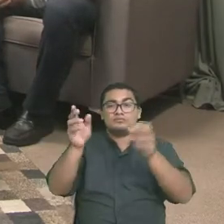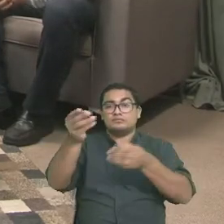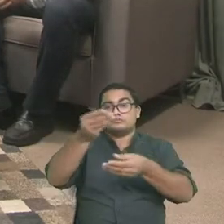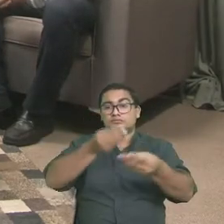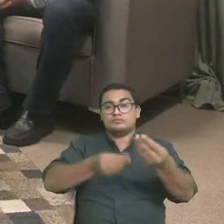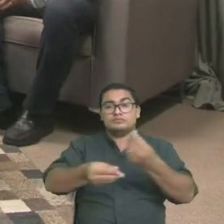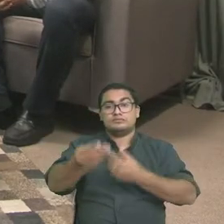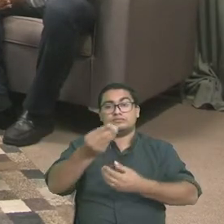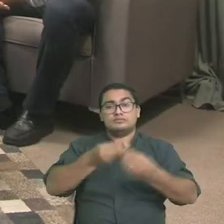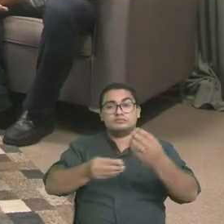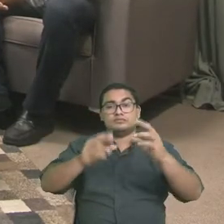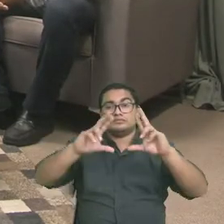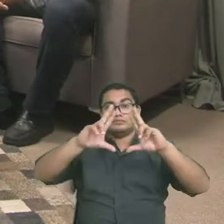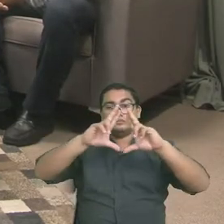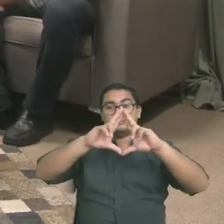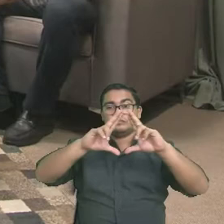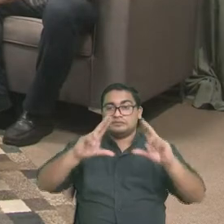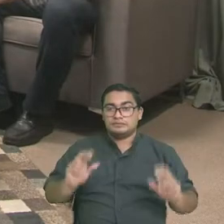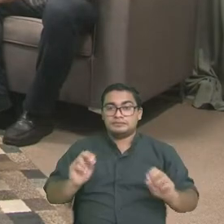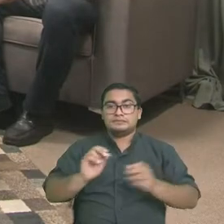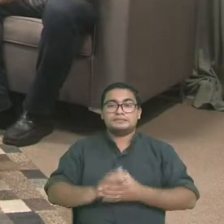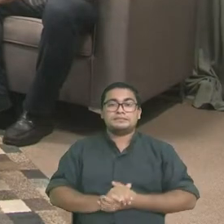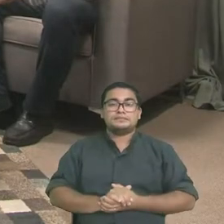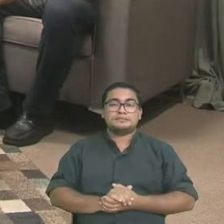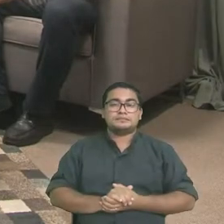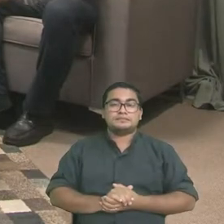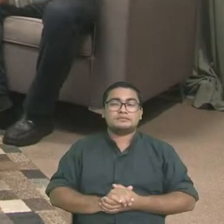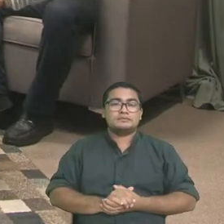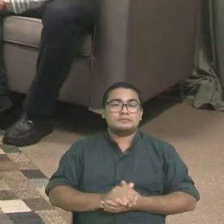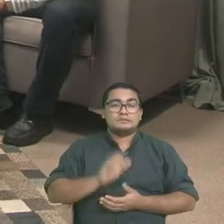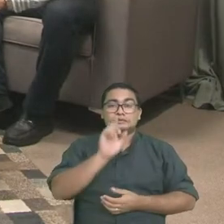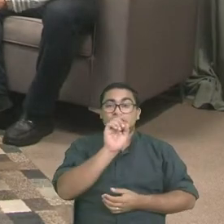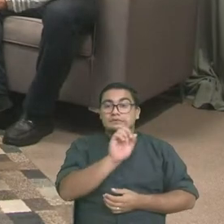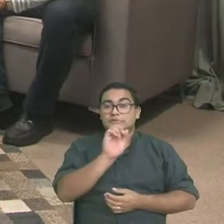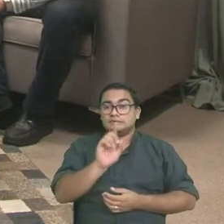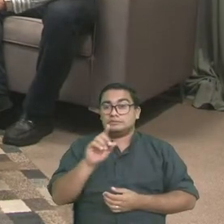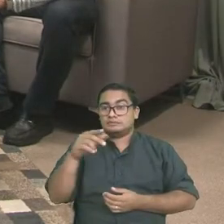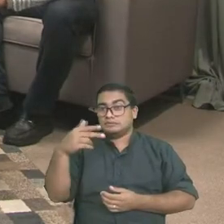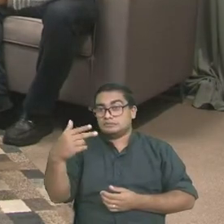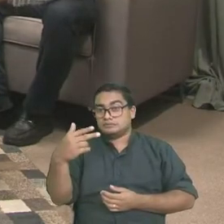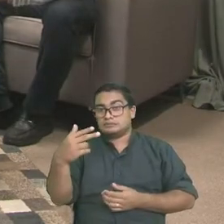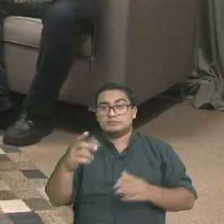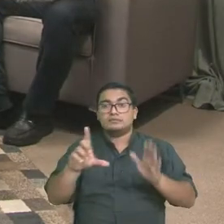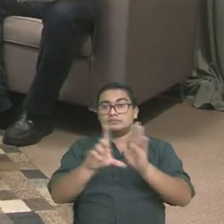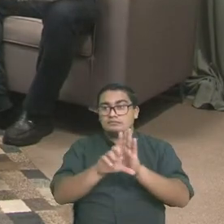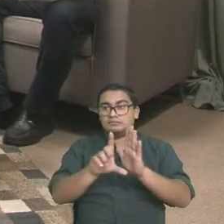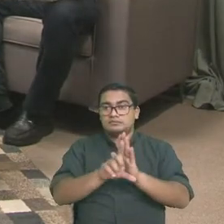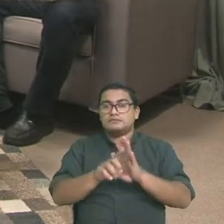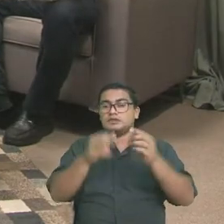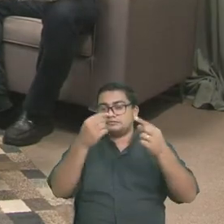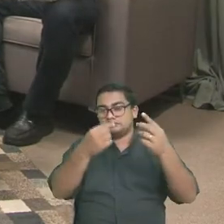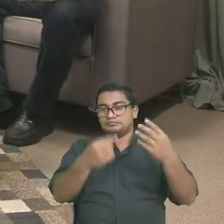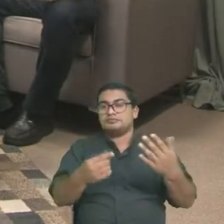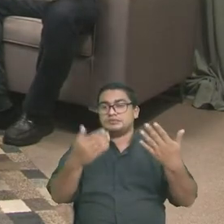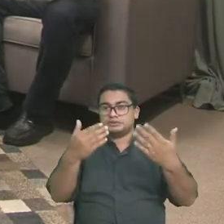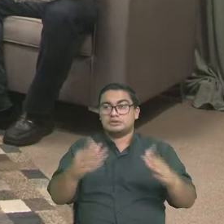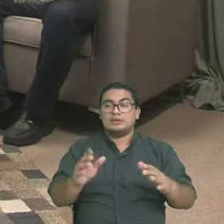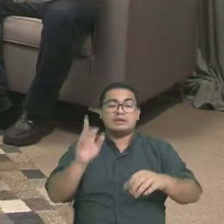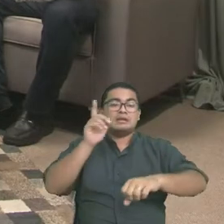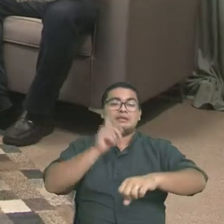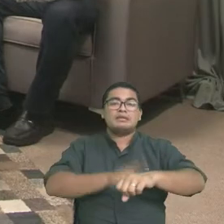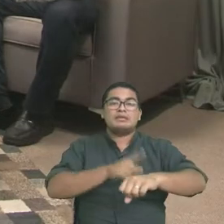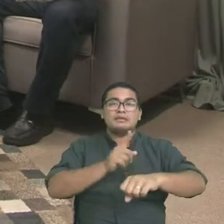económico de nuestro país. Entonces, 118 leyes. Y bueno, no tiempo no nos daría